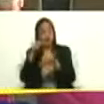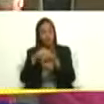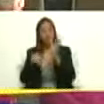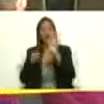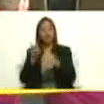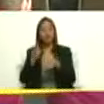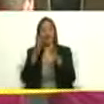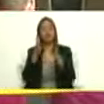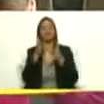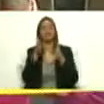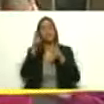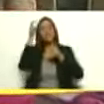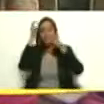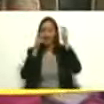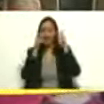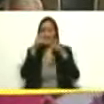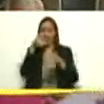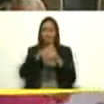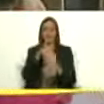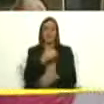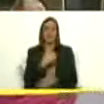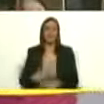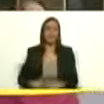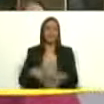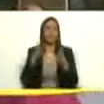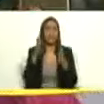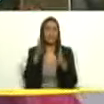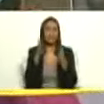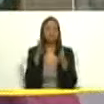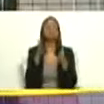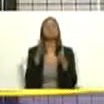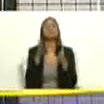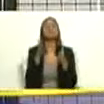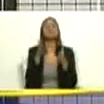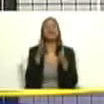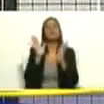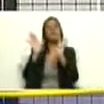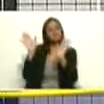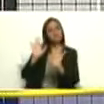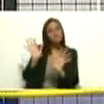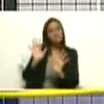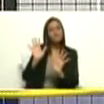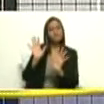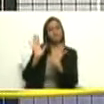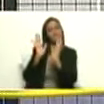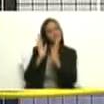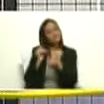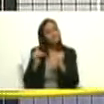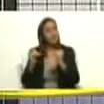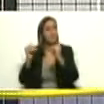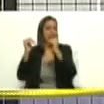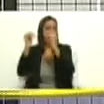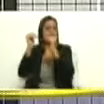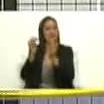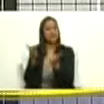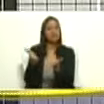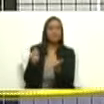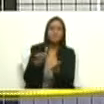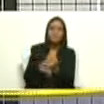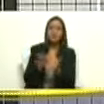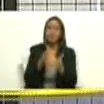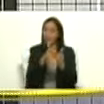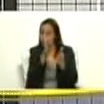invicto se fue invicto el comandante Chávez de esta vida a su inmortalidad 2012 gran triunfo el 7